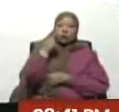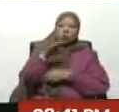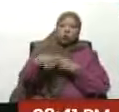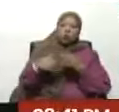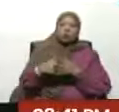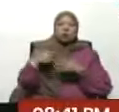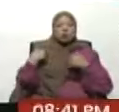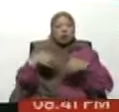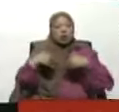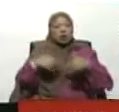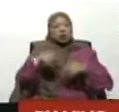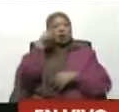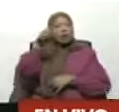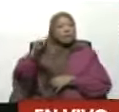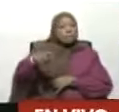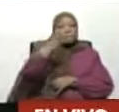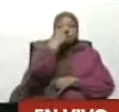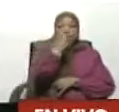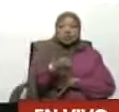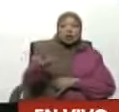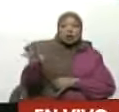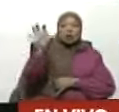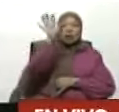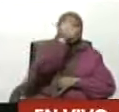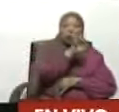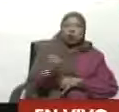esta peregrinación.